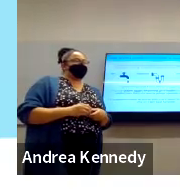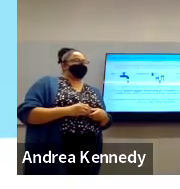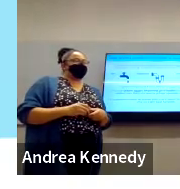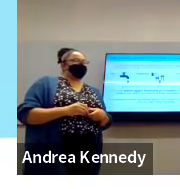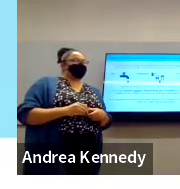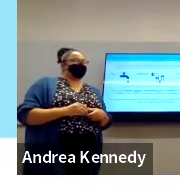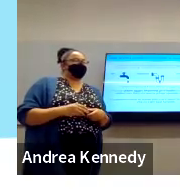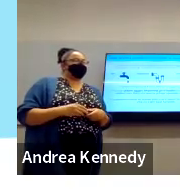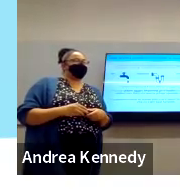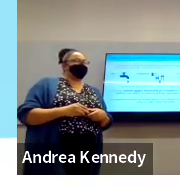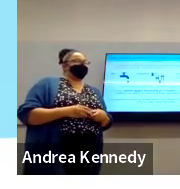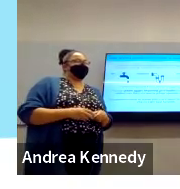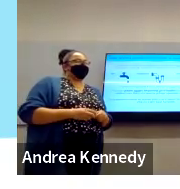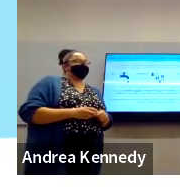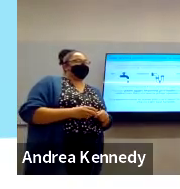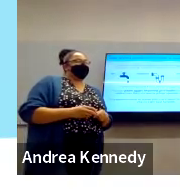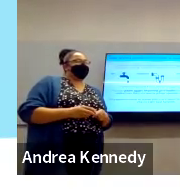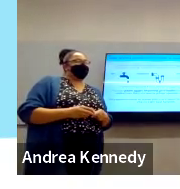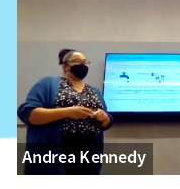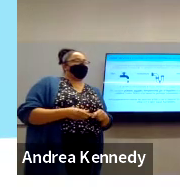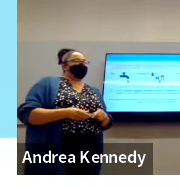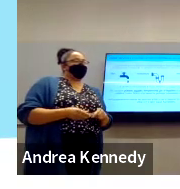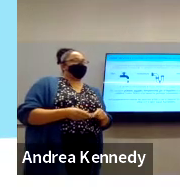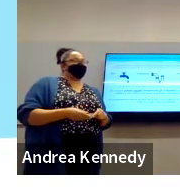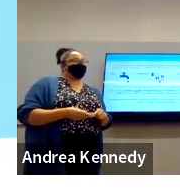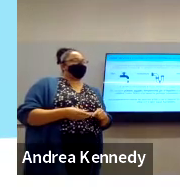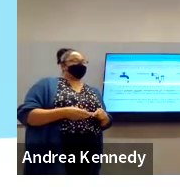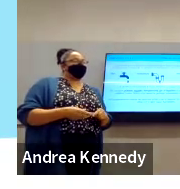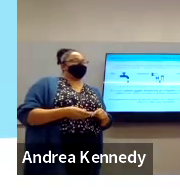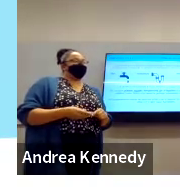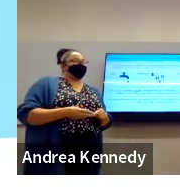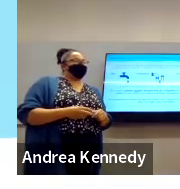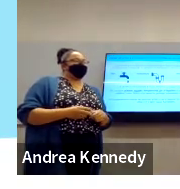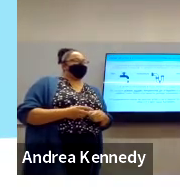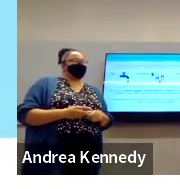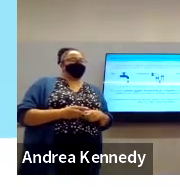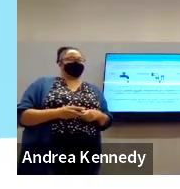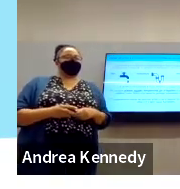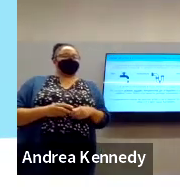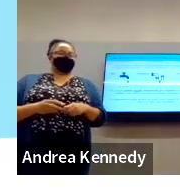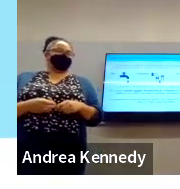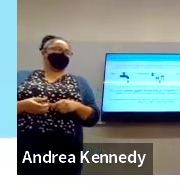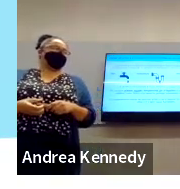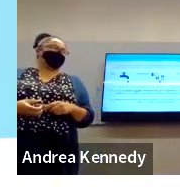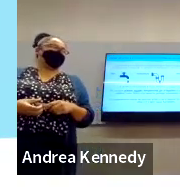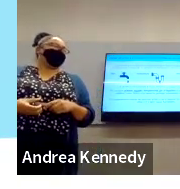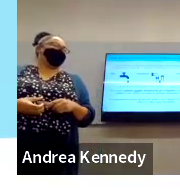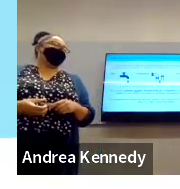a revisar y le vamos a dejar saber a usted, estos son los cálculos, esto es lo que sacamos.